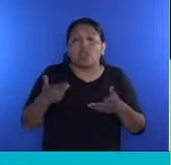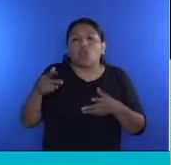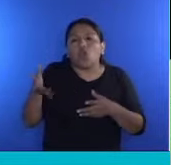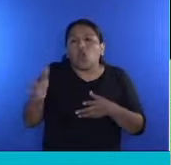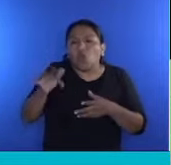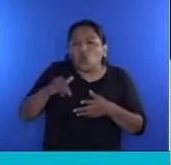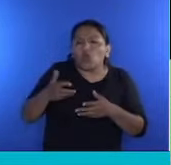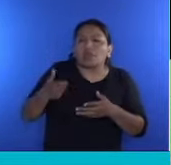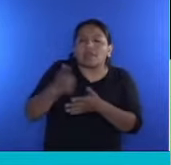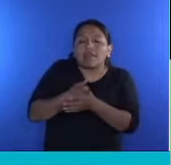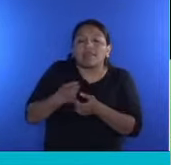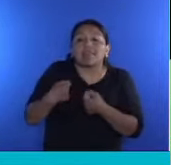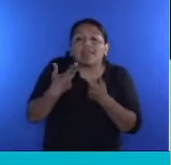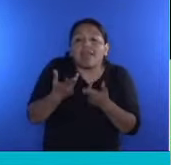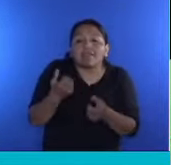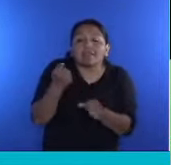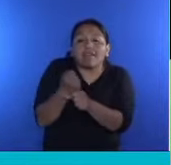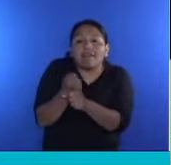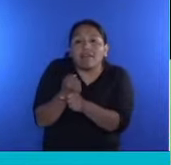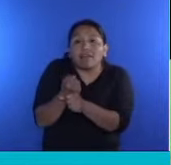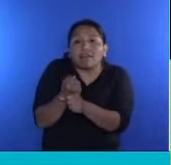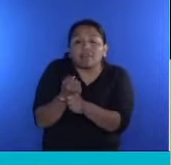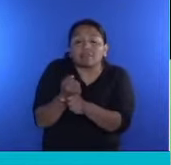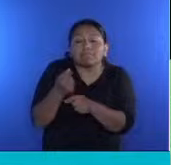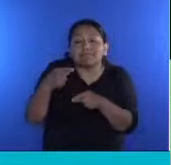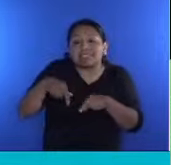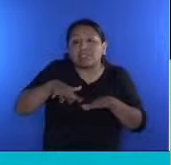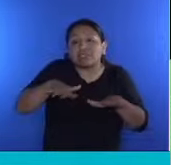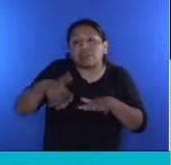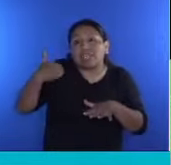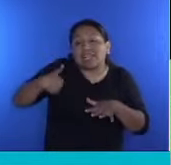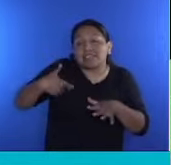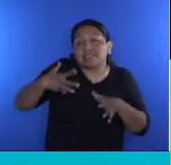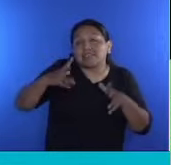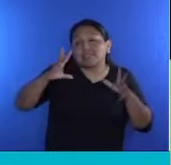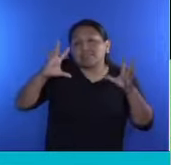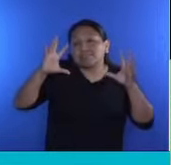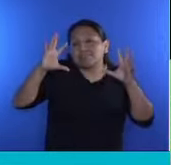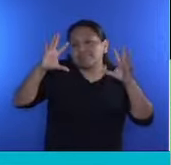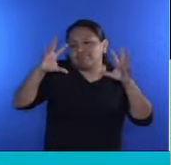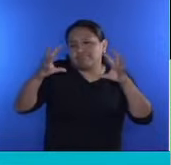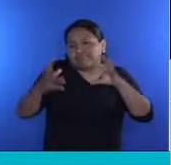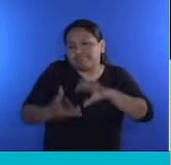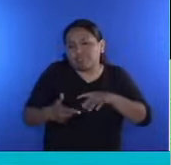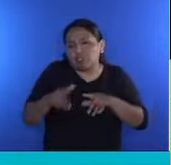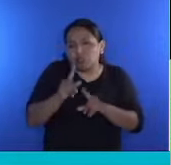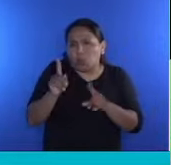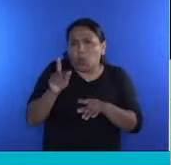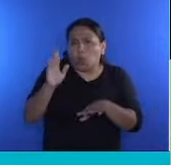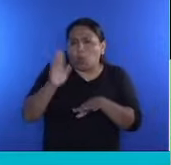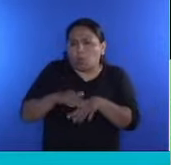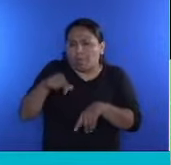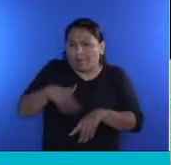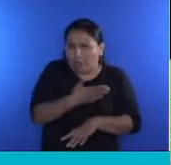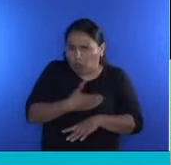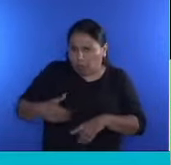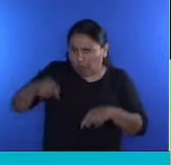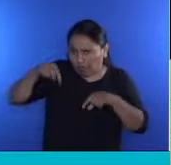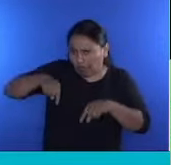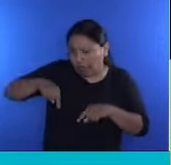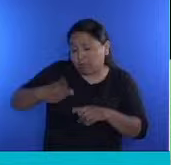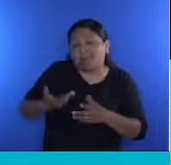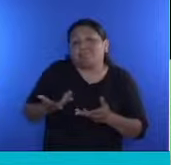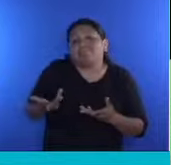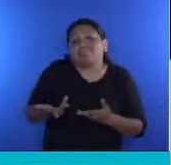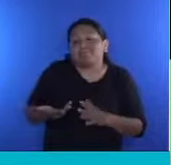empleo en una Argentina la cual está devastada no por el gobierno actual, sino justamente por la situación en